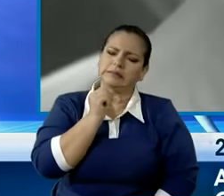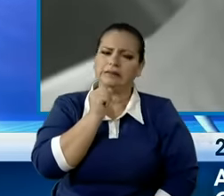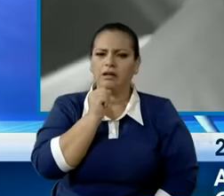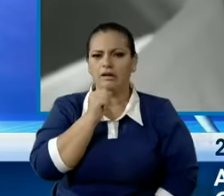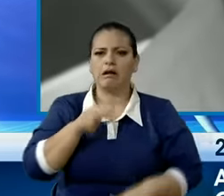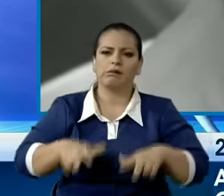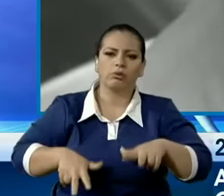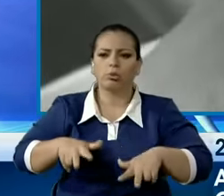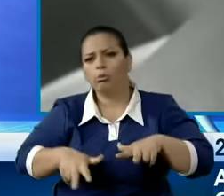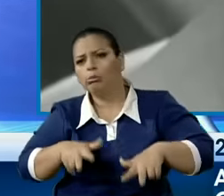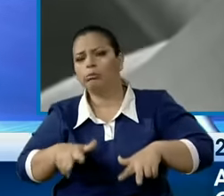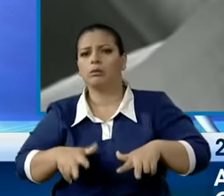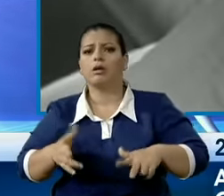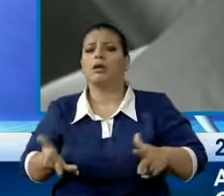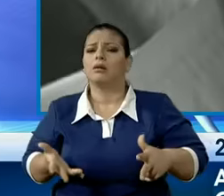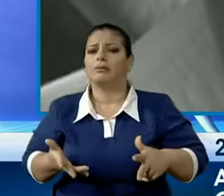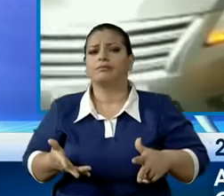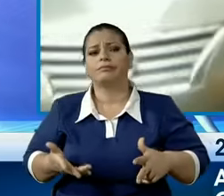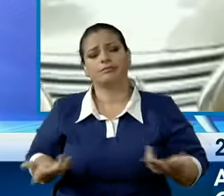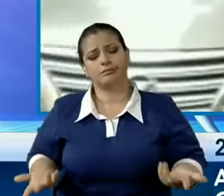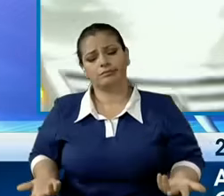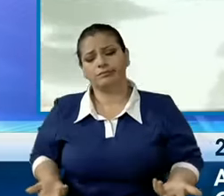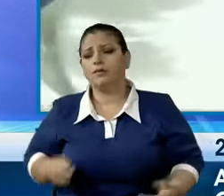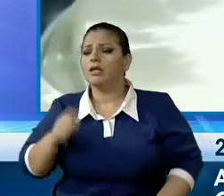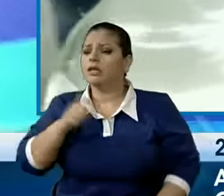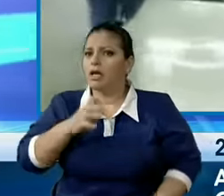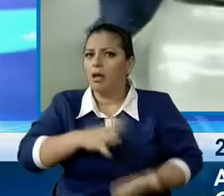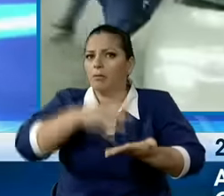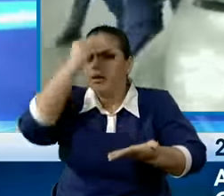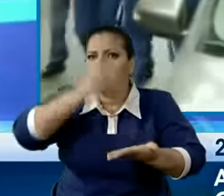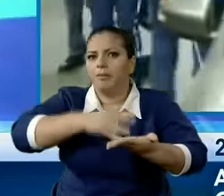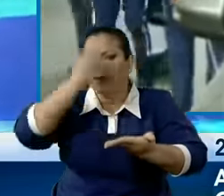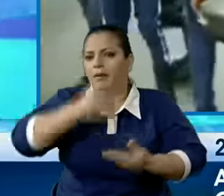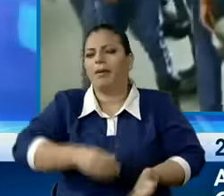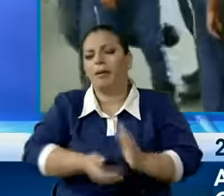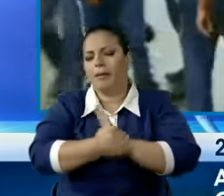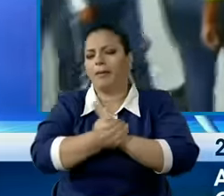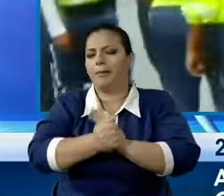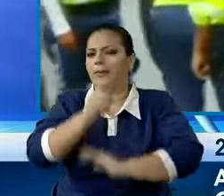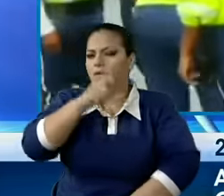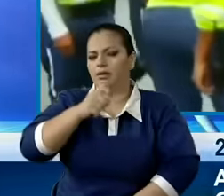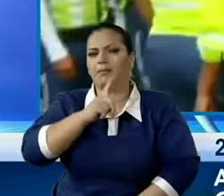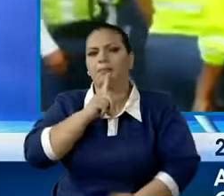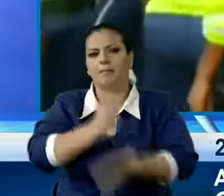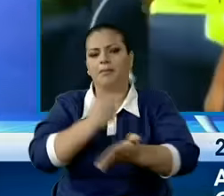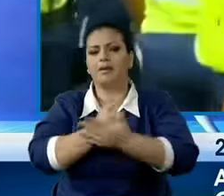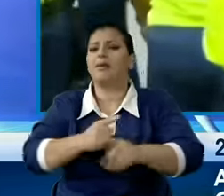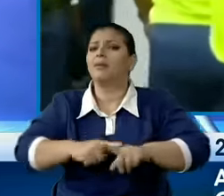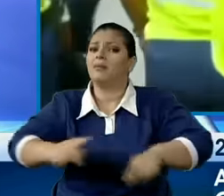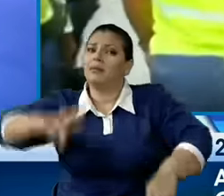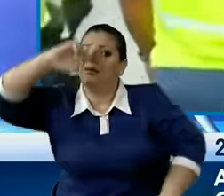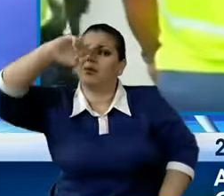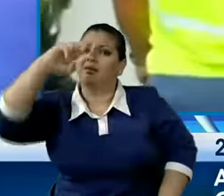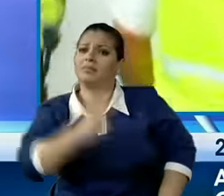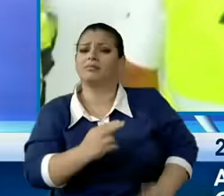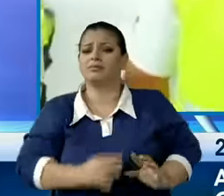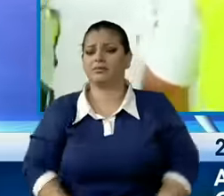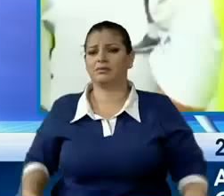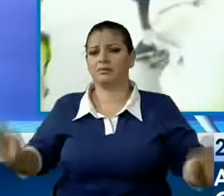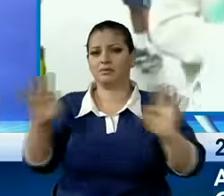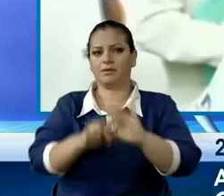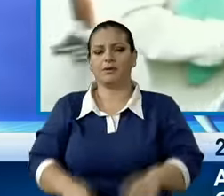que ellos permitan a su vez, que quepa la redundancia, que les falten el respeto de esa manera. Por eso pregunto, ¿qué tal si el agente que salga